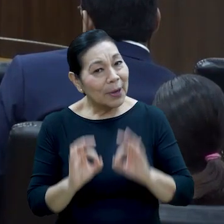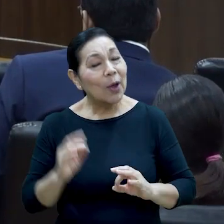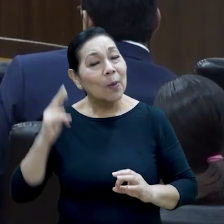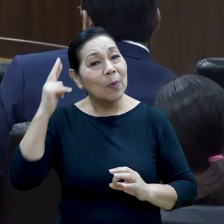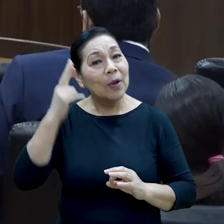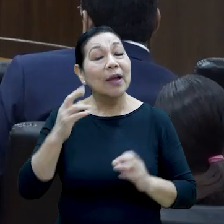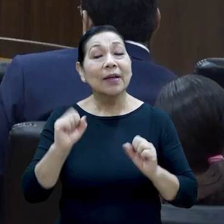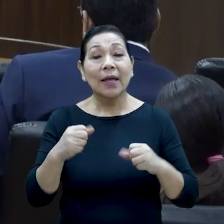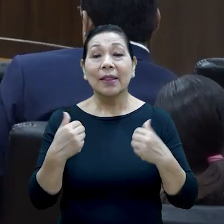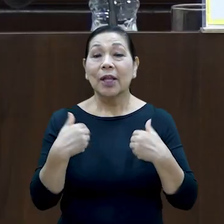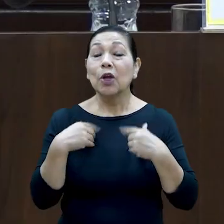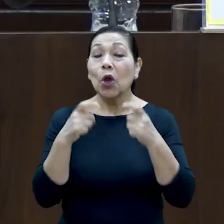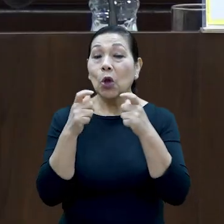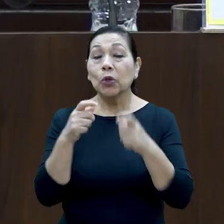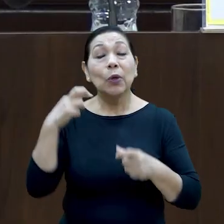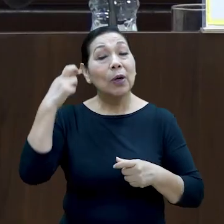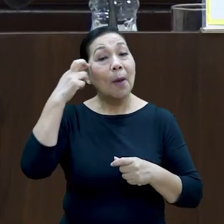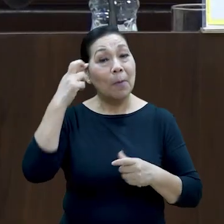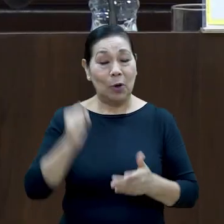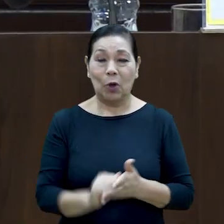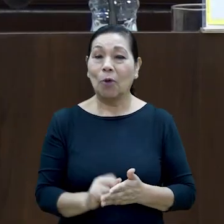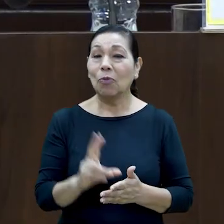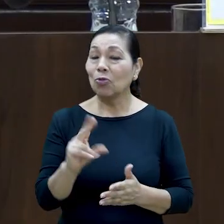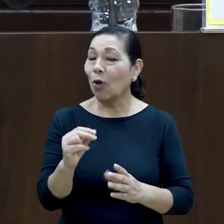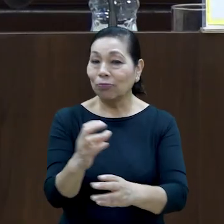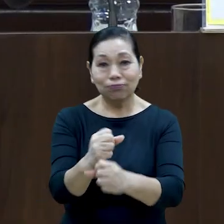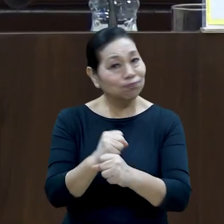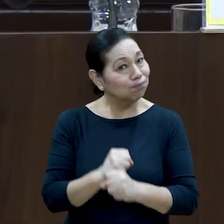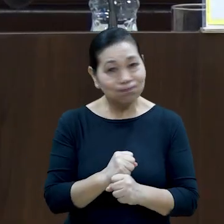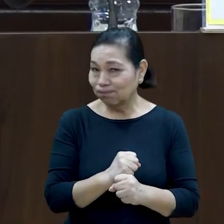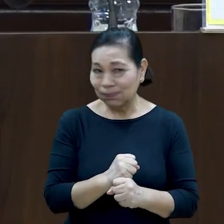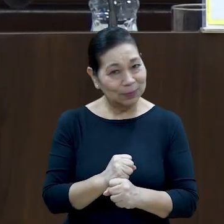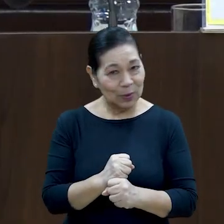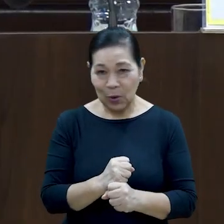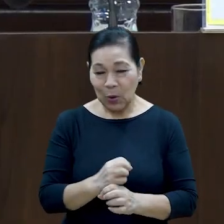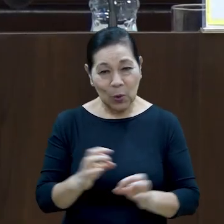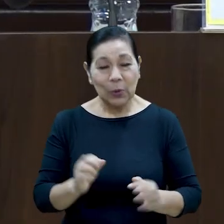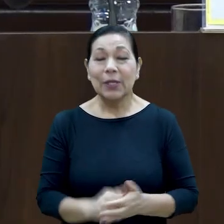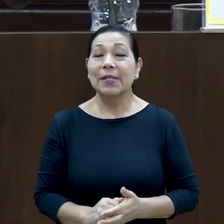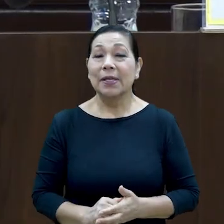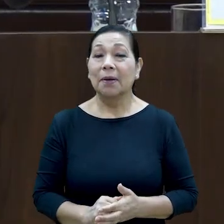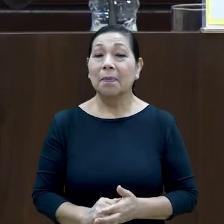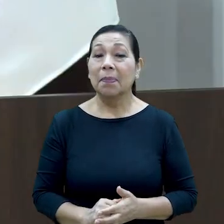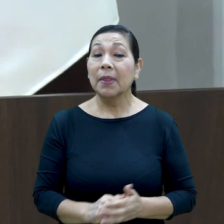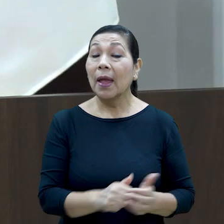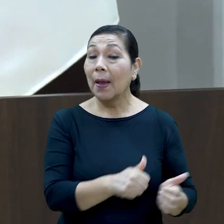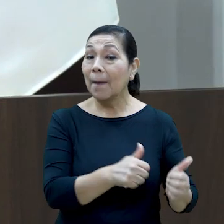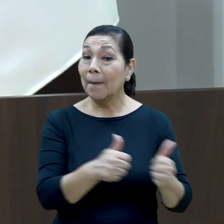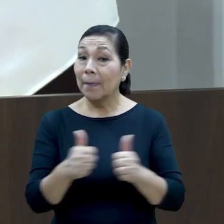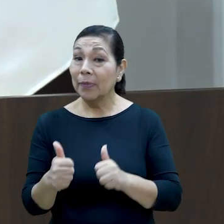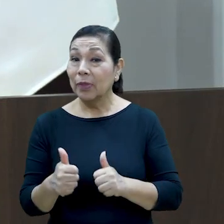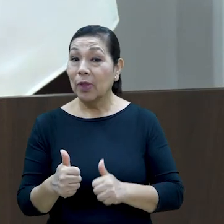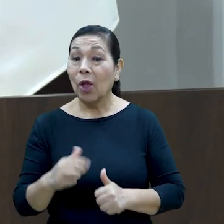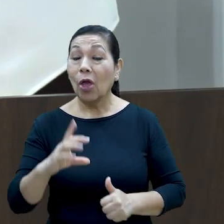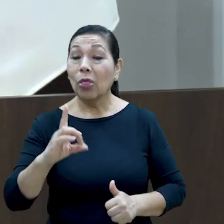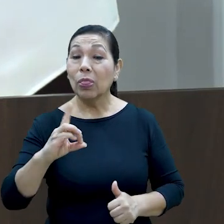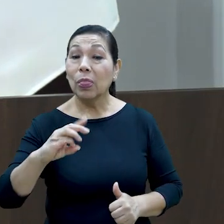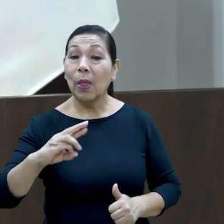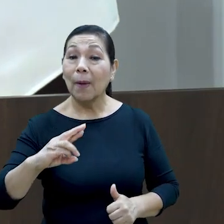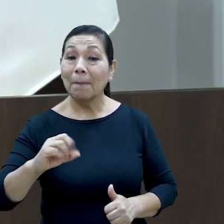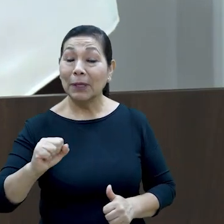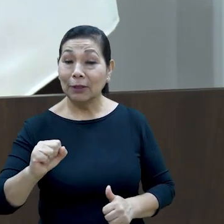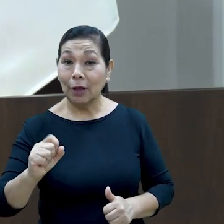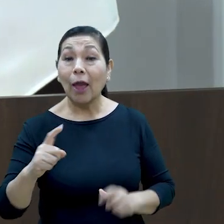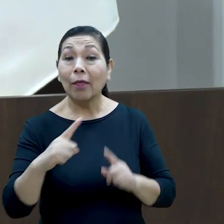razones políticas que debe tener controles políticos y no estar sujetos a un pronunciamiento judicial. Mientras que el magistrado Helder